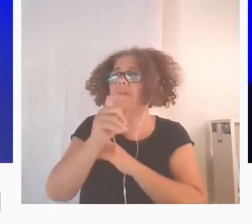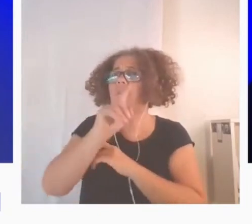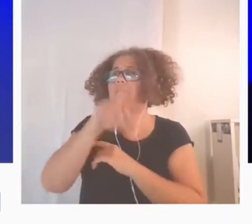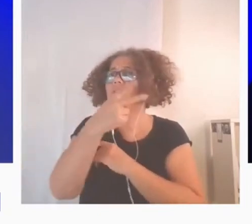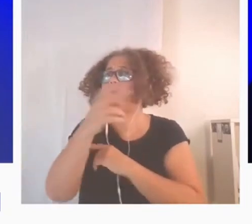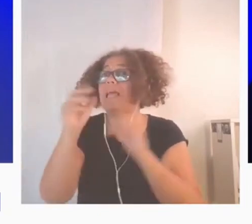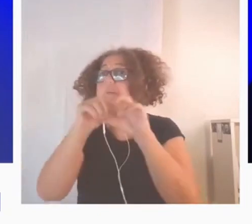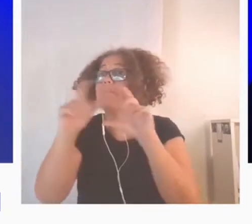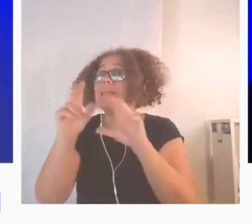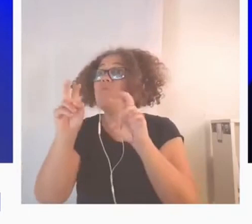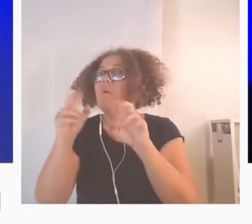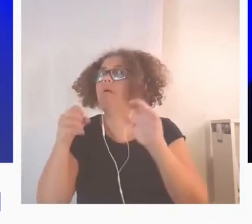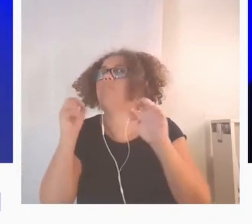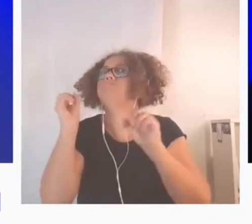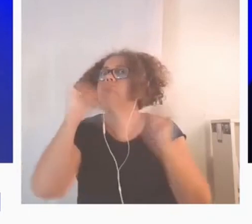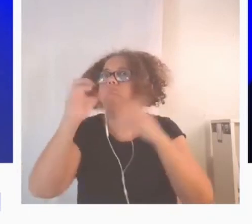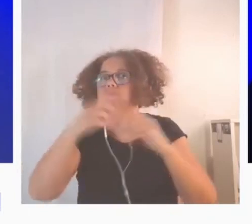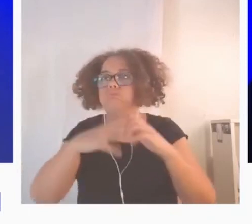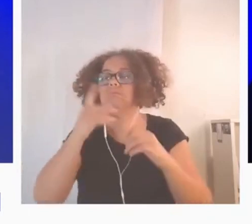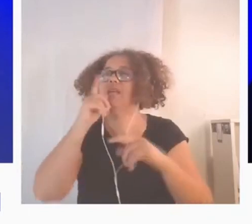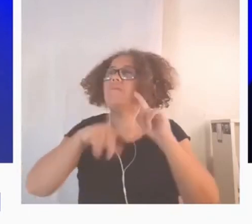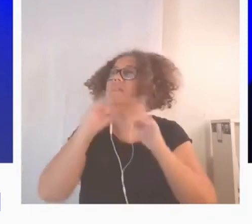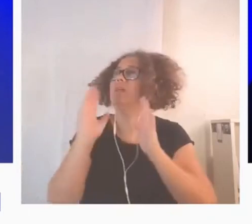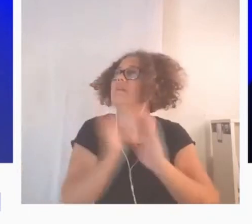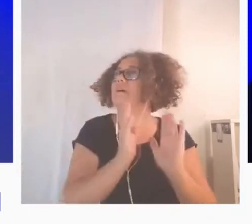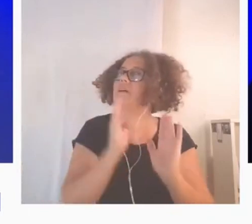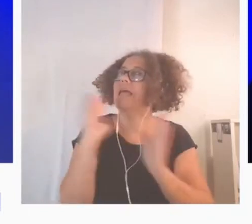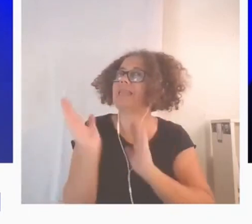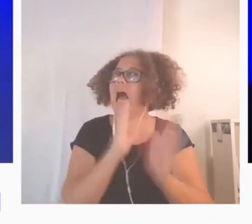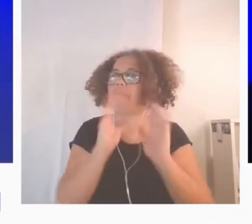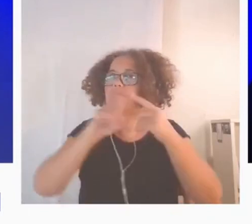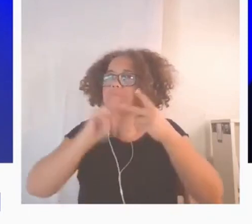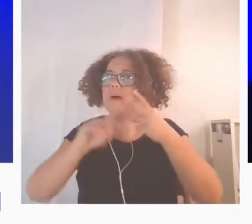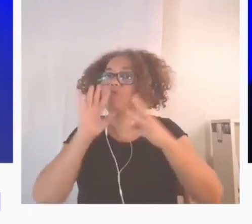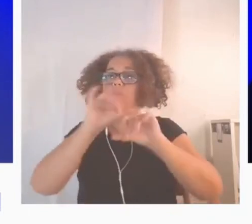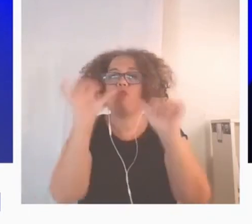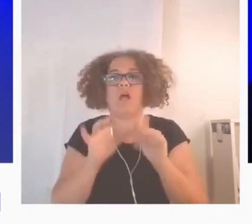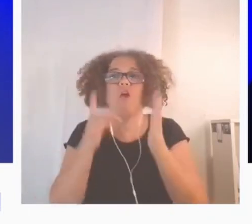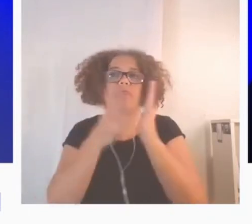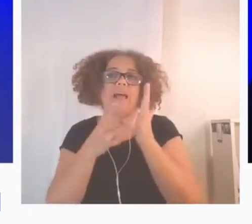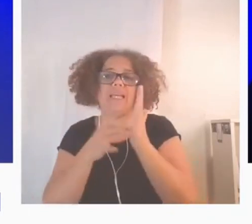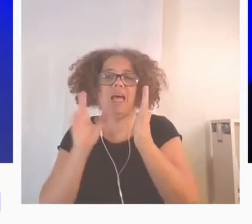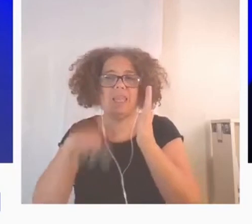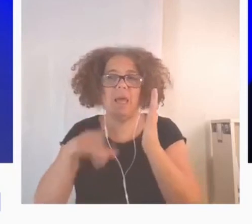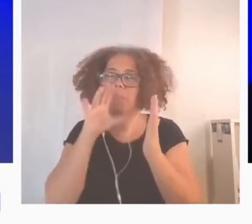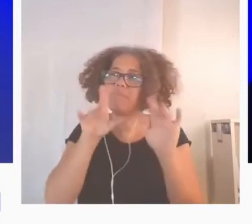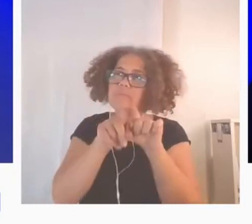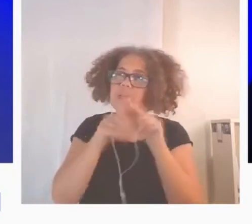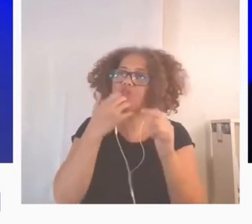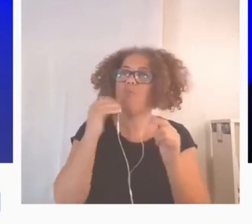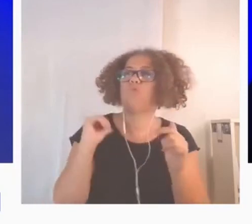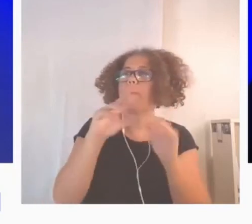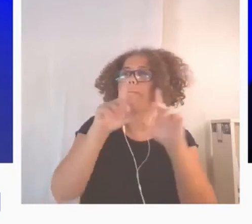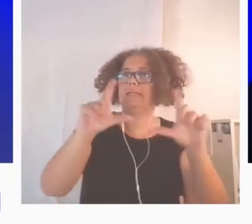son aceleradas en diferentes etapas. A nosotros nos tocó Traction, con un modelo de calidad total que imparten, que es cómo llevar a tu empresa al